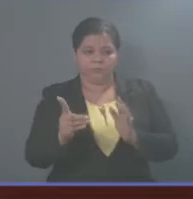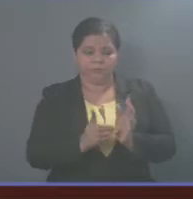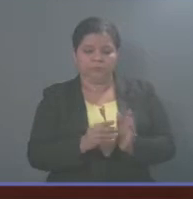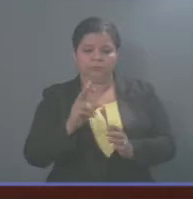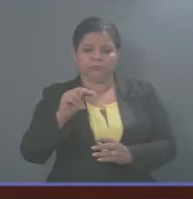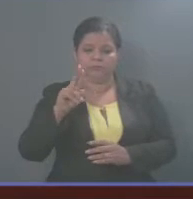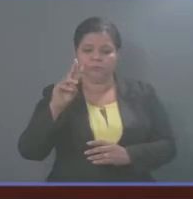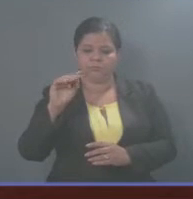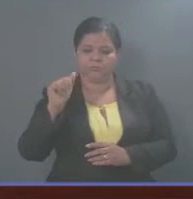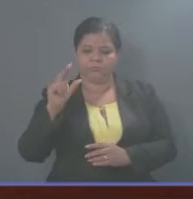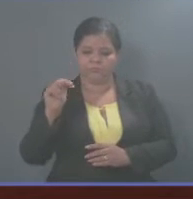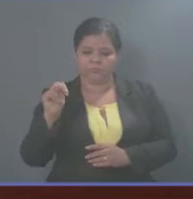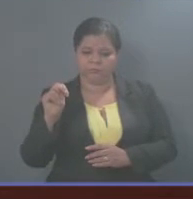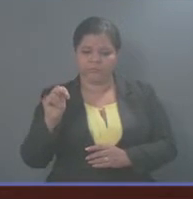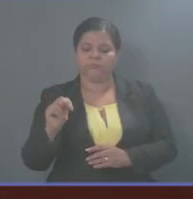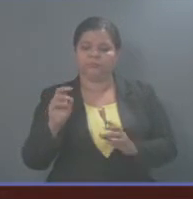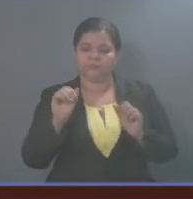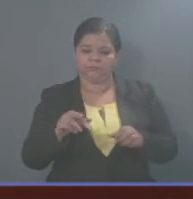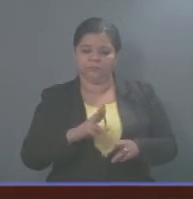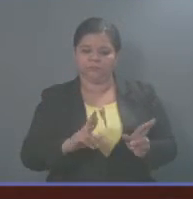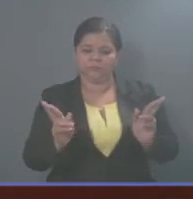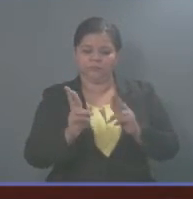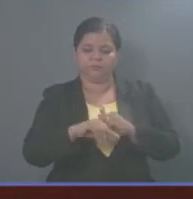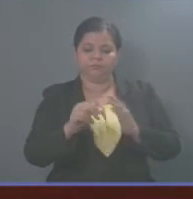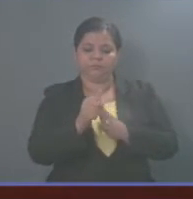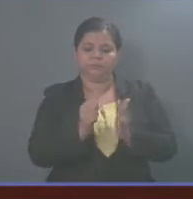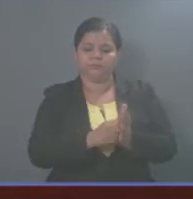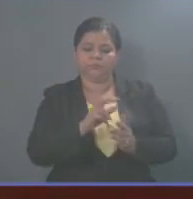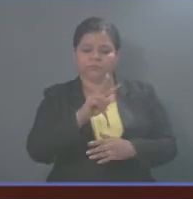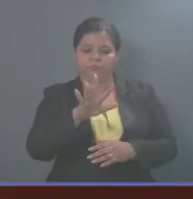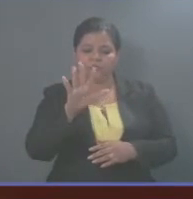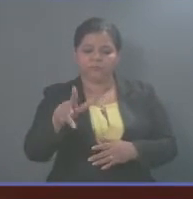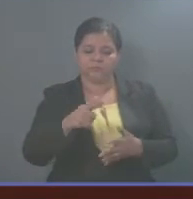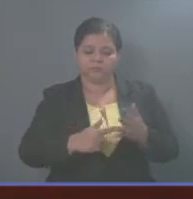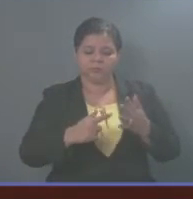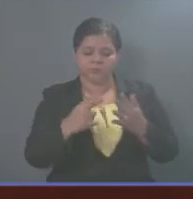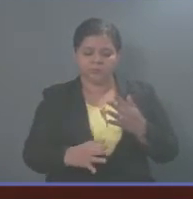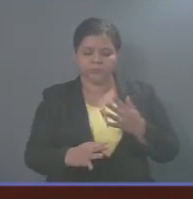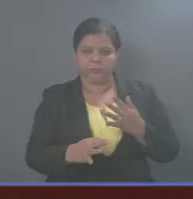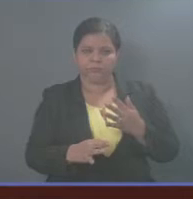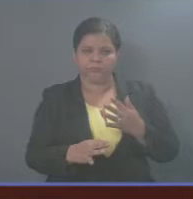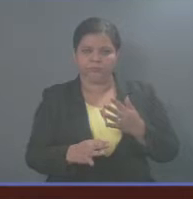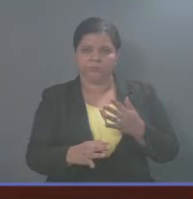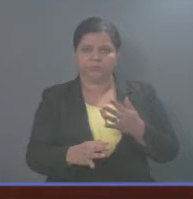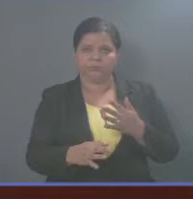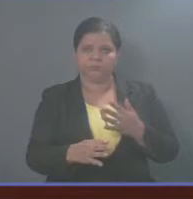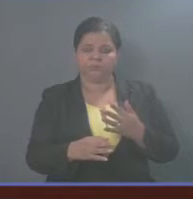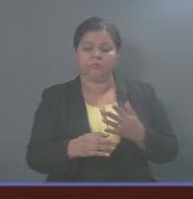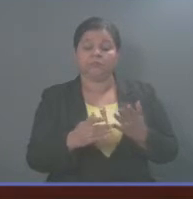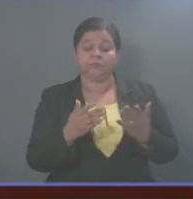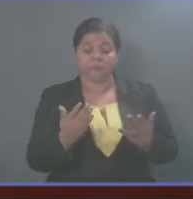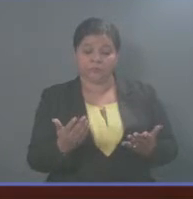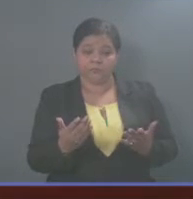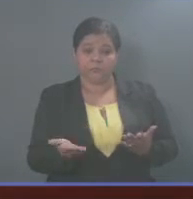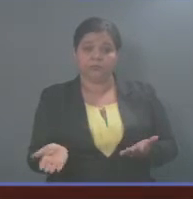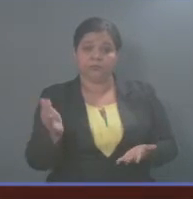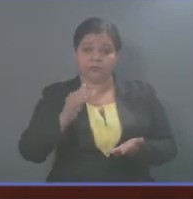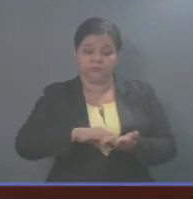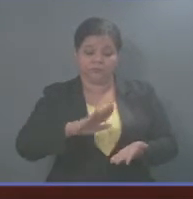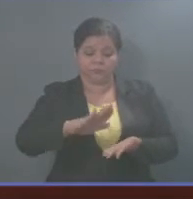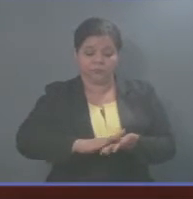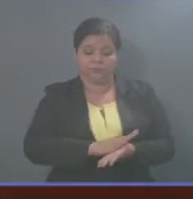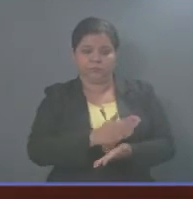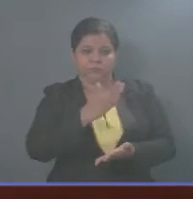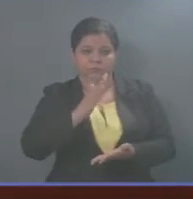Salgado en el sentido se reforme el artículo 25 de la ley de expedición y revalidación de pasaportes